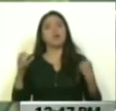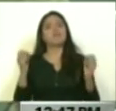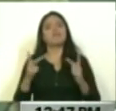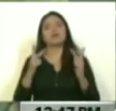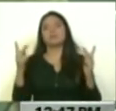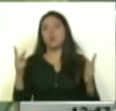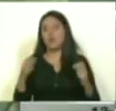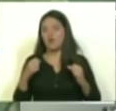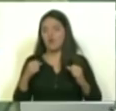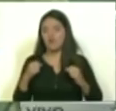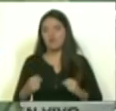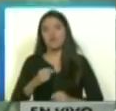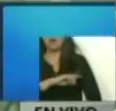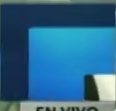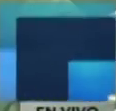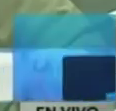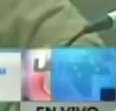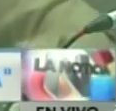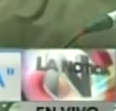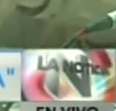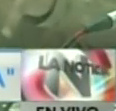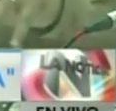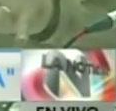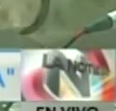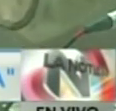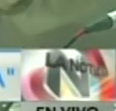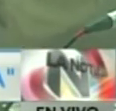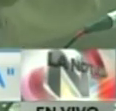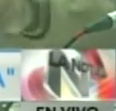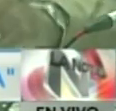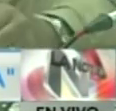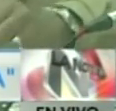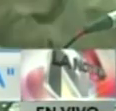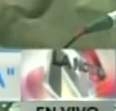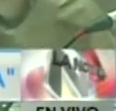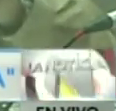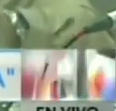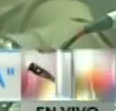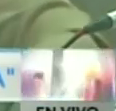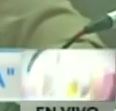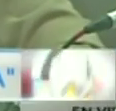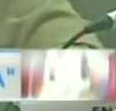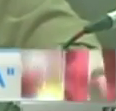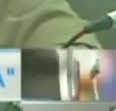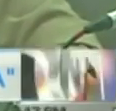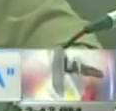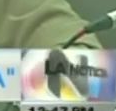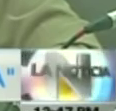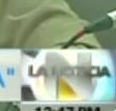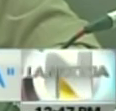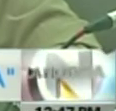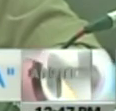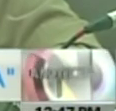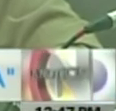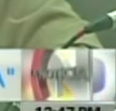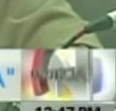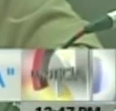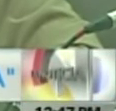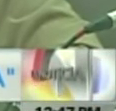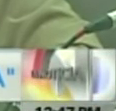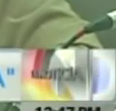más fuertes. Y el 2017 será un año de despliegue de las fuerzas productivas, de la agenda económica bolivariana, y lo digo desde